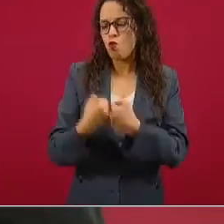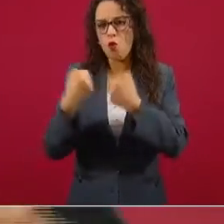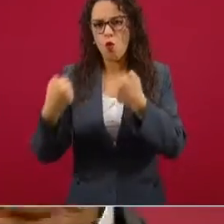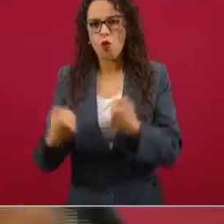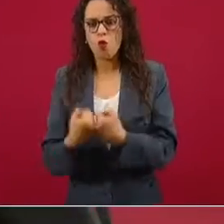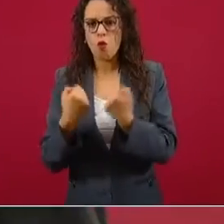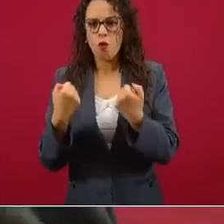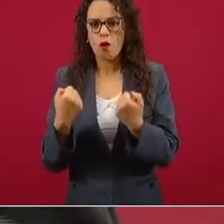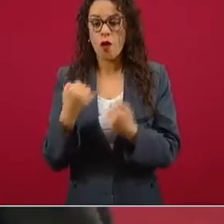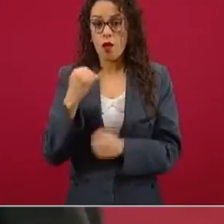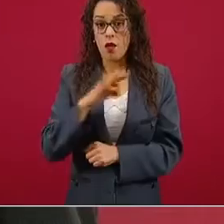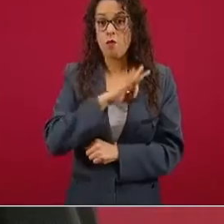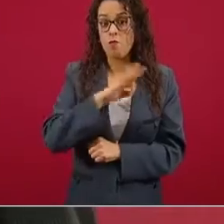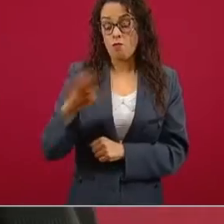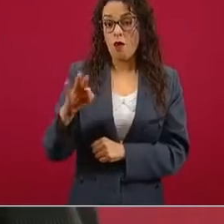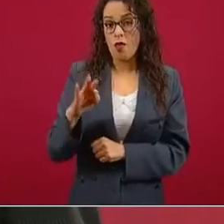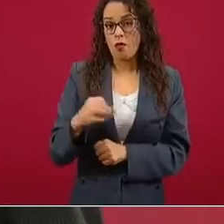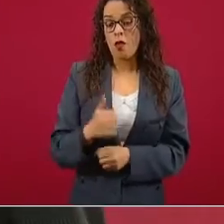y hasta violento,